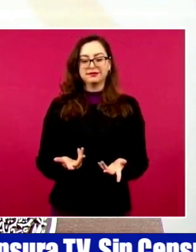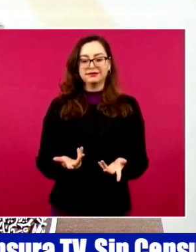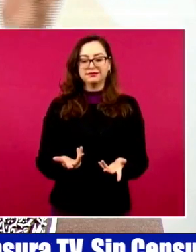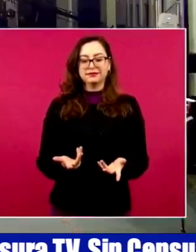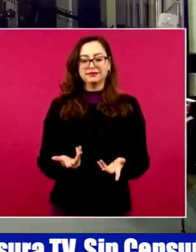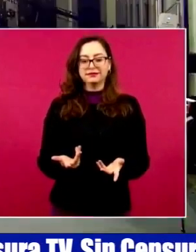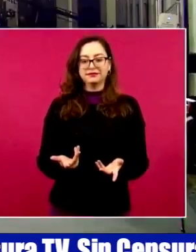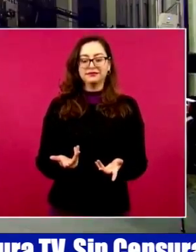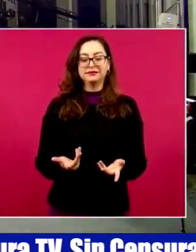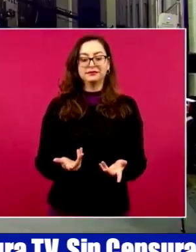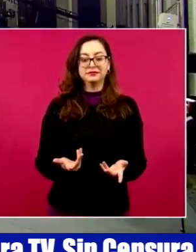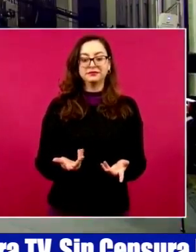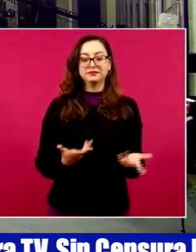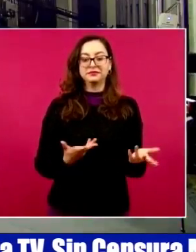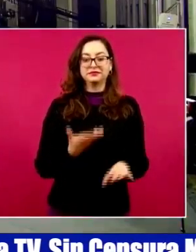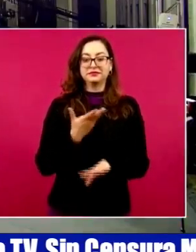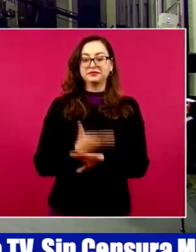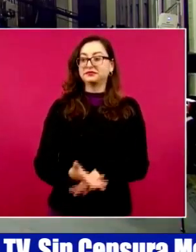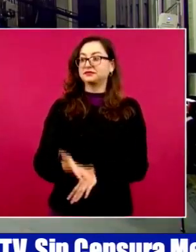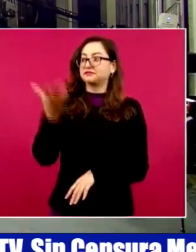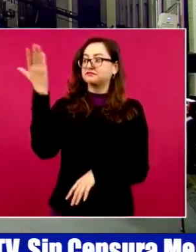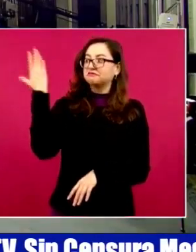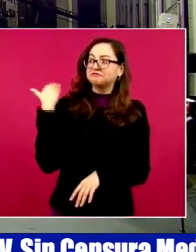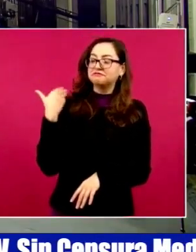porque no se había visto.